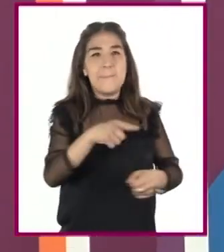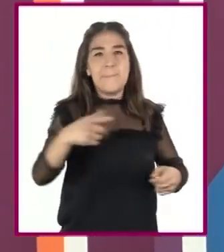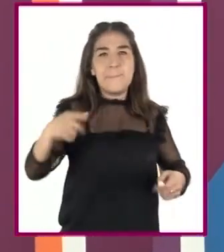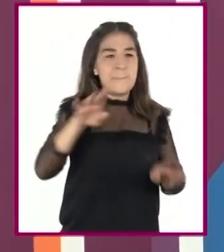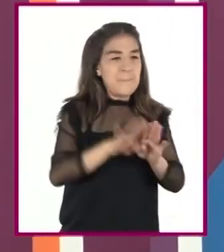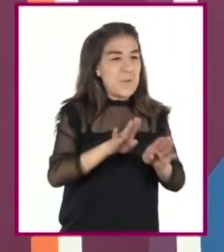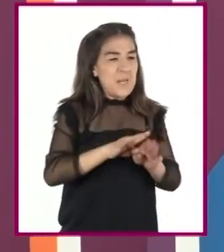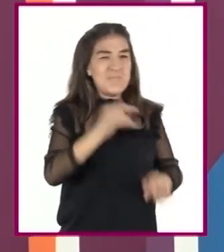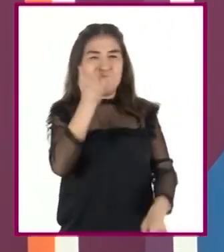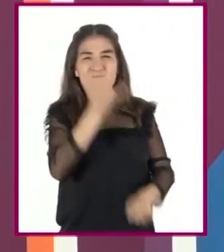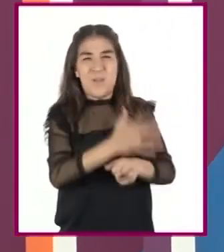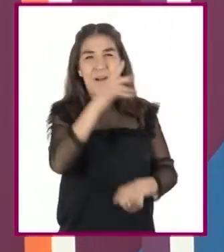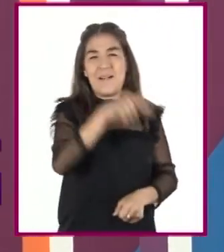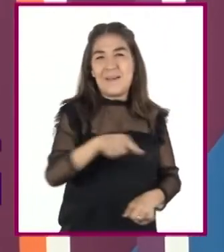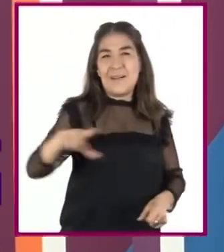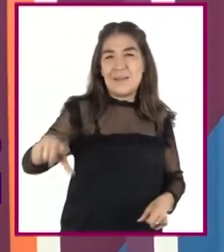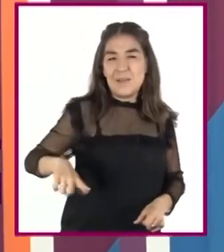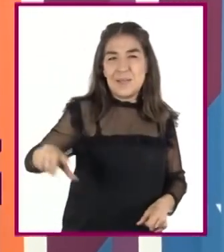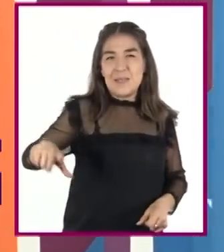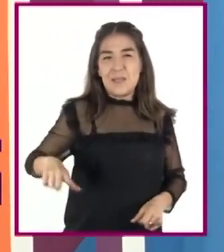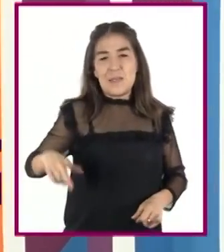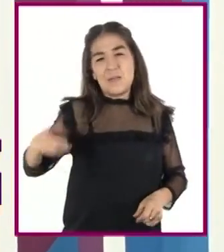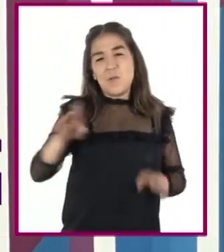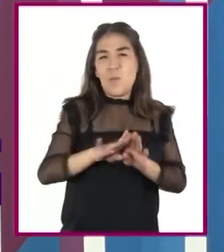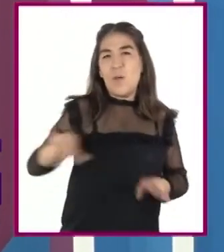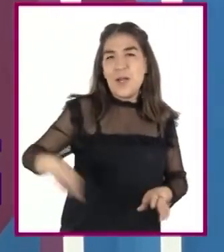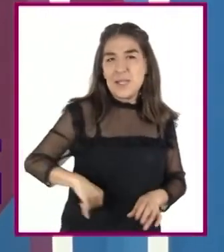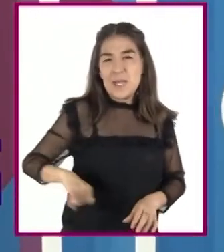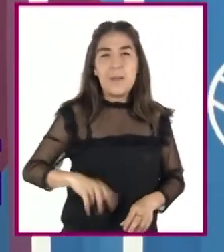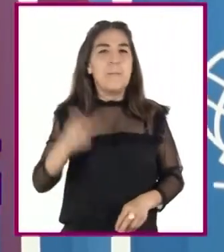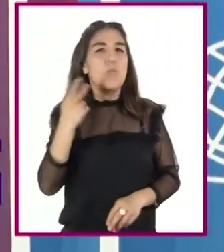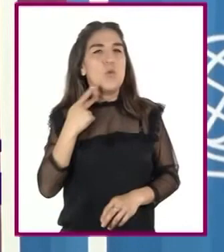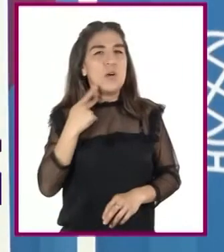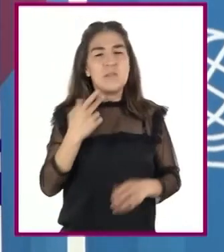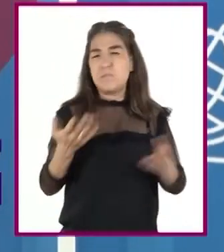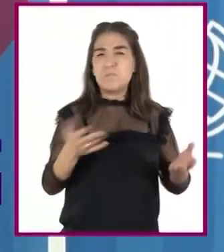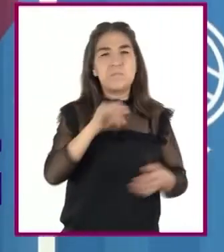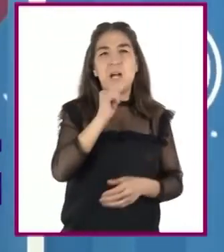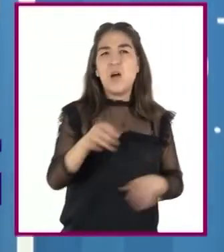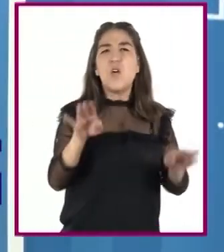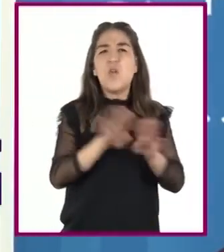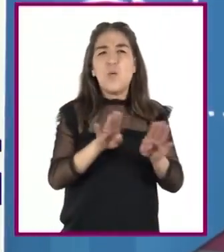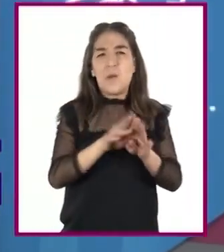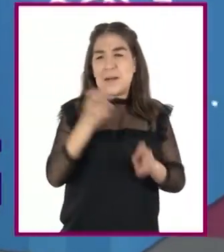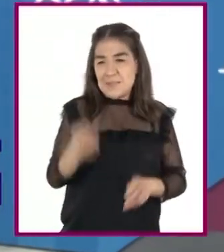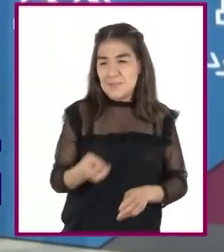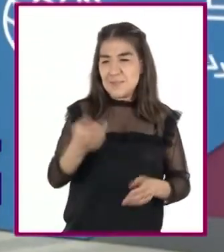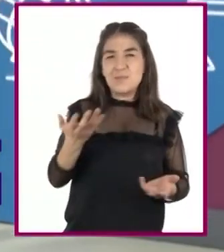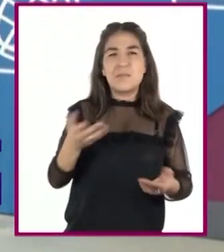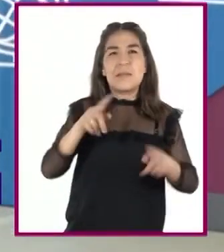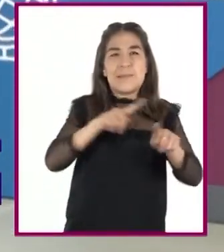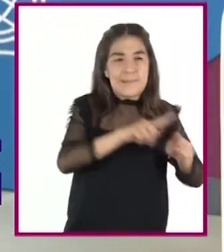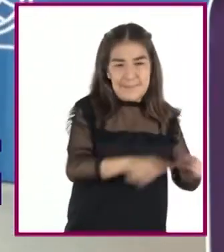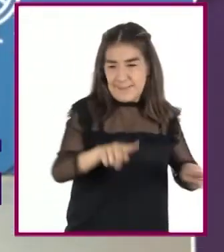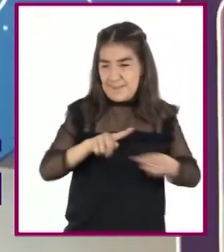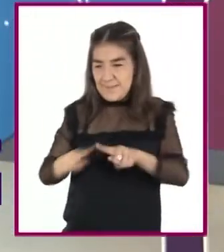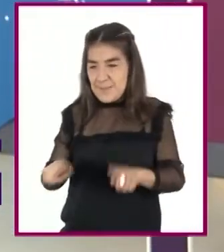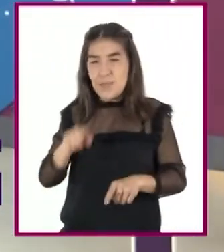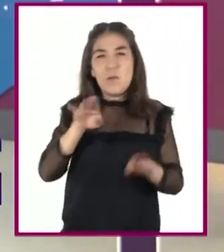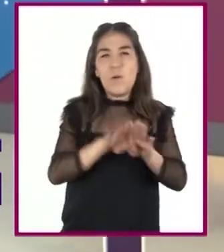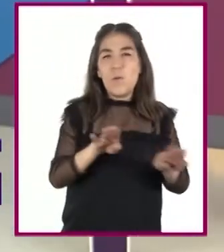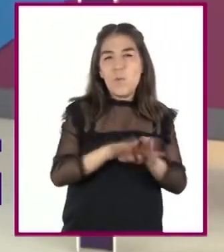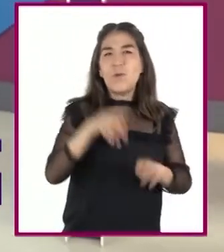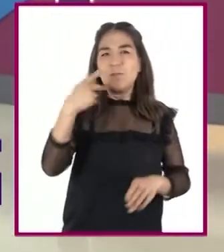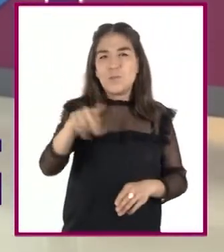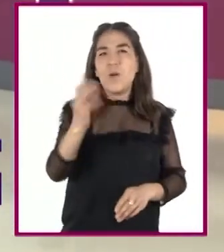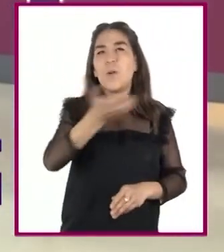políticos particulares. ¿Cómo era posible que incluso entre políticos de diferente pensamiento, conservador o